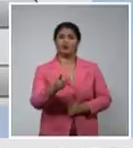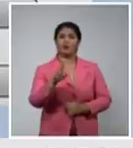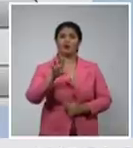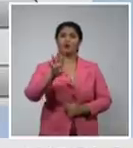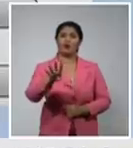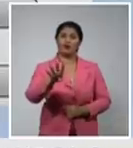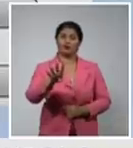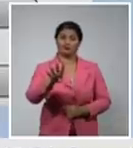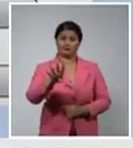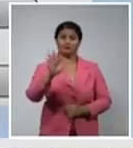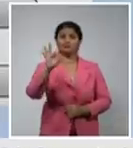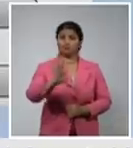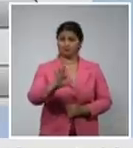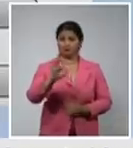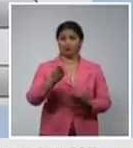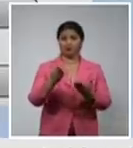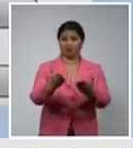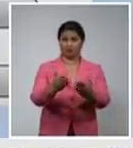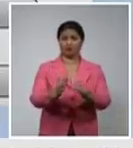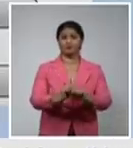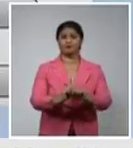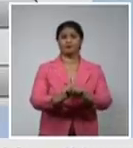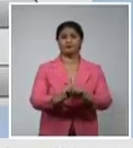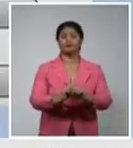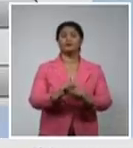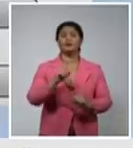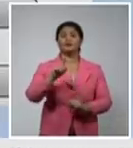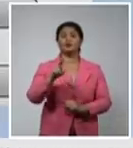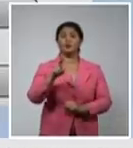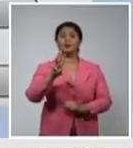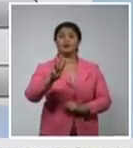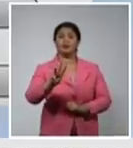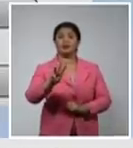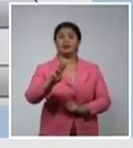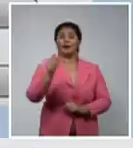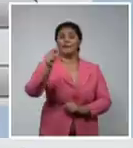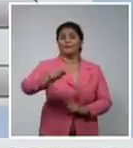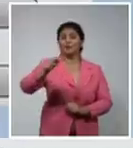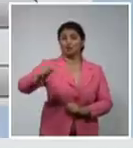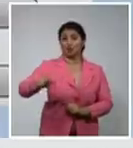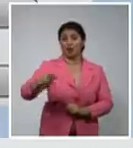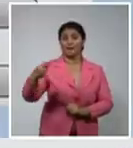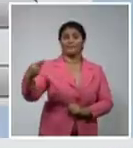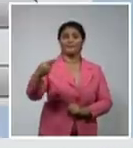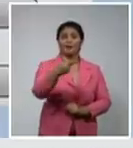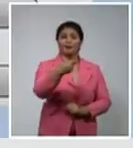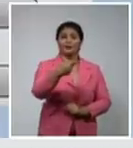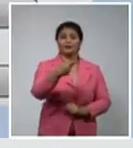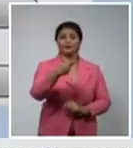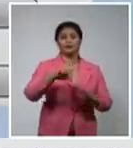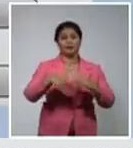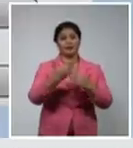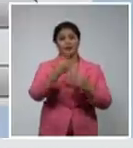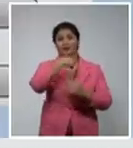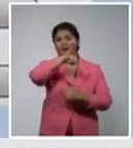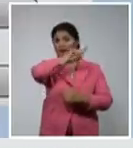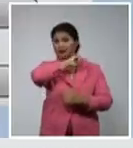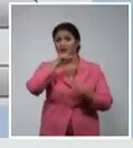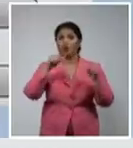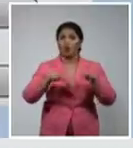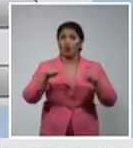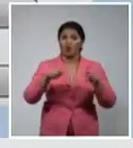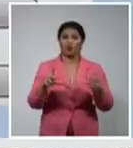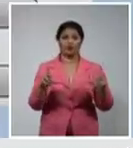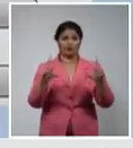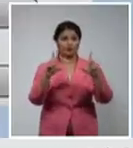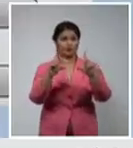123 personas diagnosticadas ayer menos que el día anterior. Esto, yo reitero,